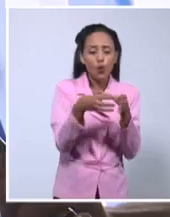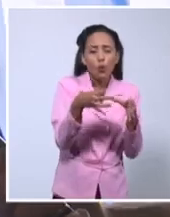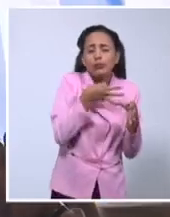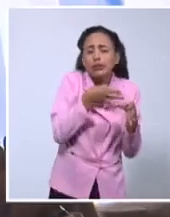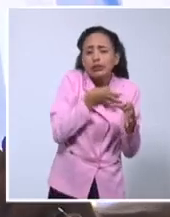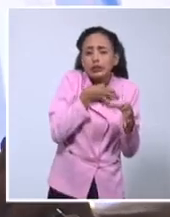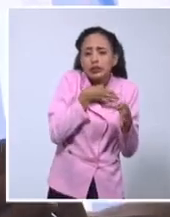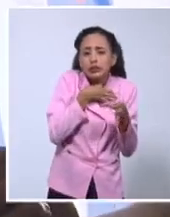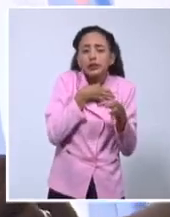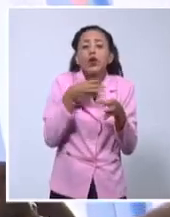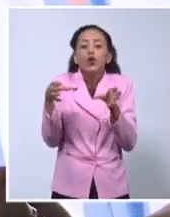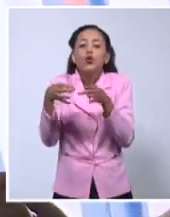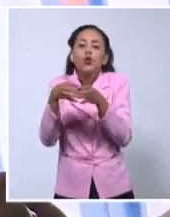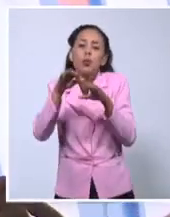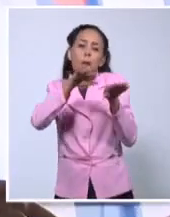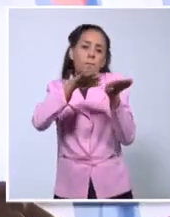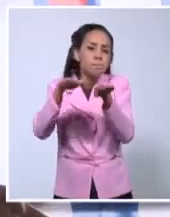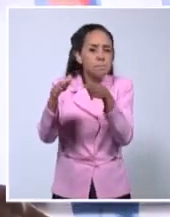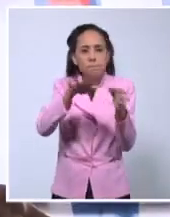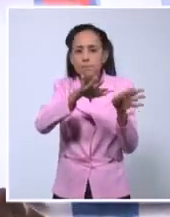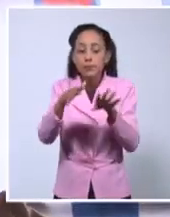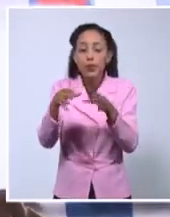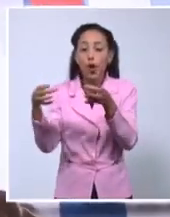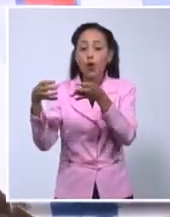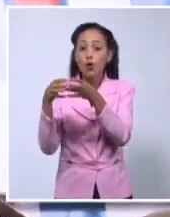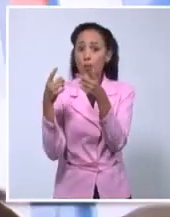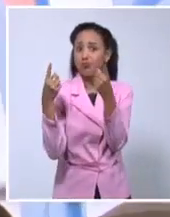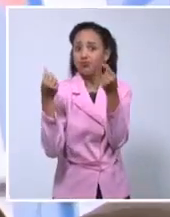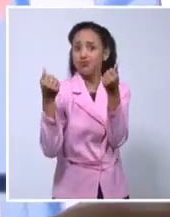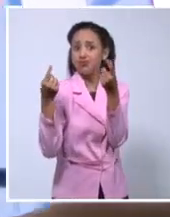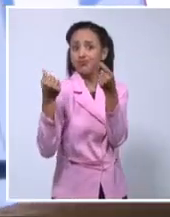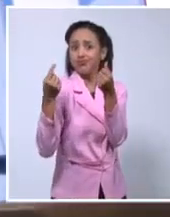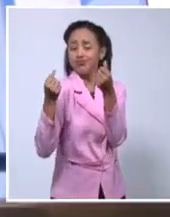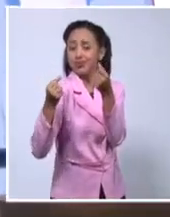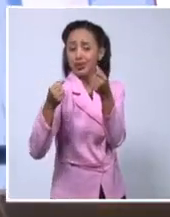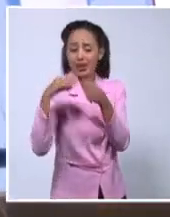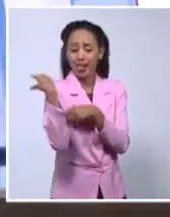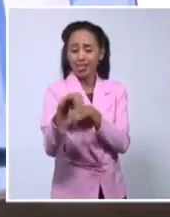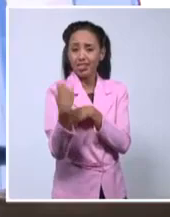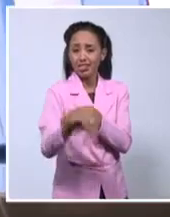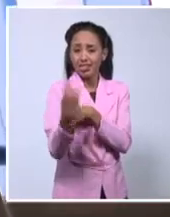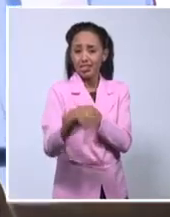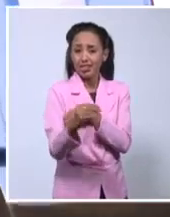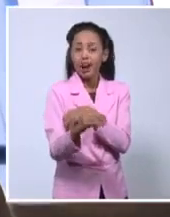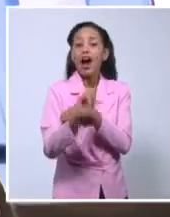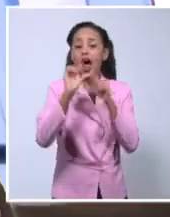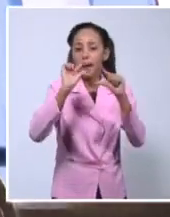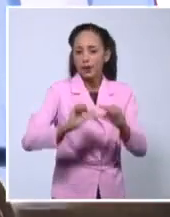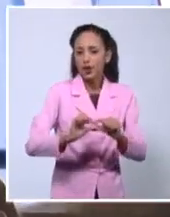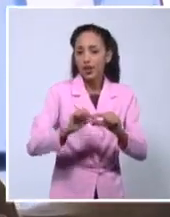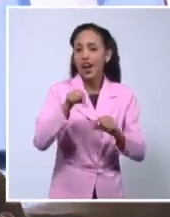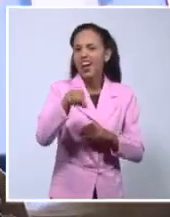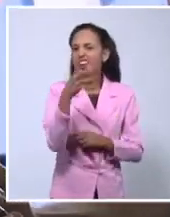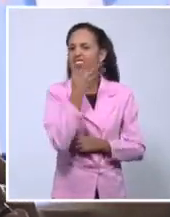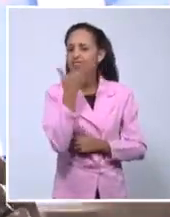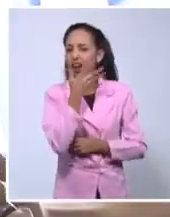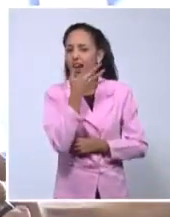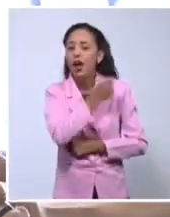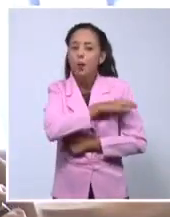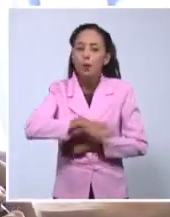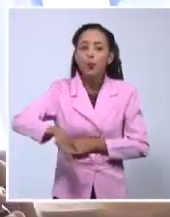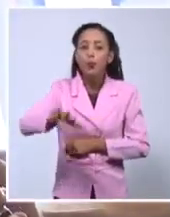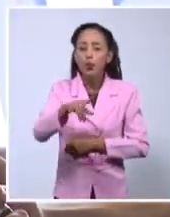pequeña que sea la que viva bien, explotando bien a la mayoría que será el pueblo. Y perderíamos todas las conquistas sociales, perderíamos la